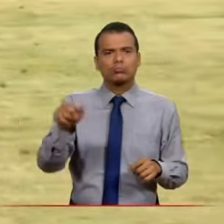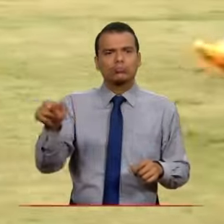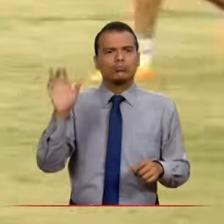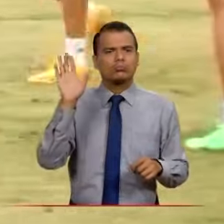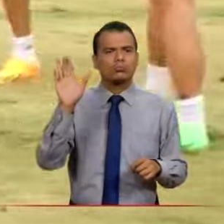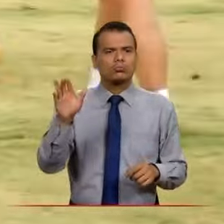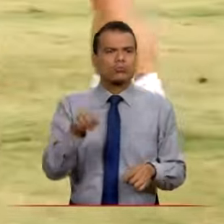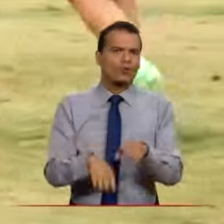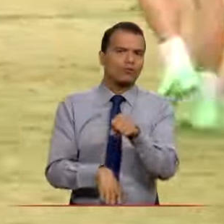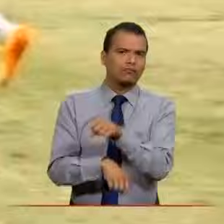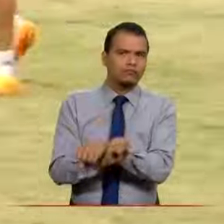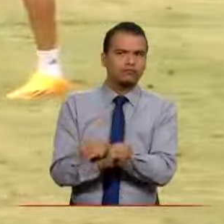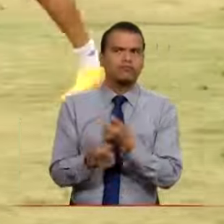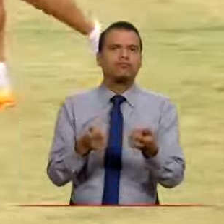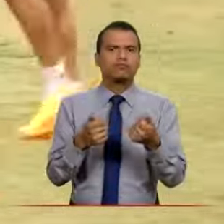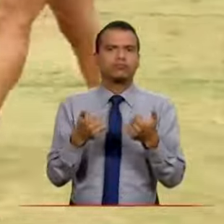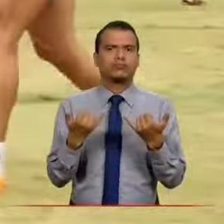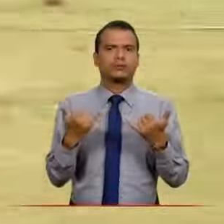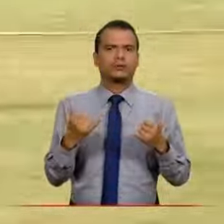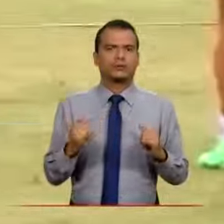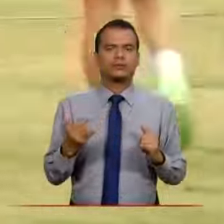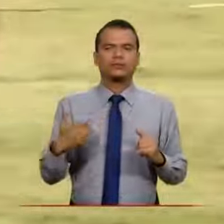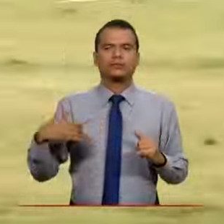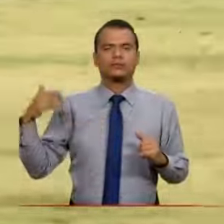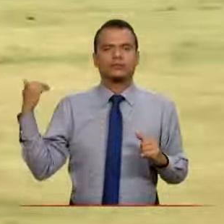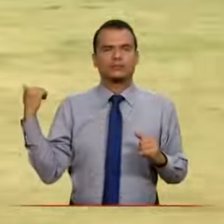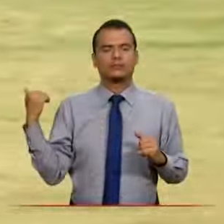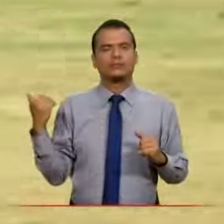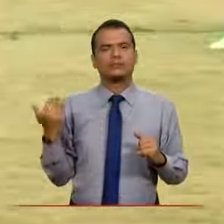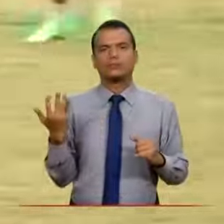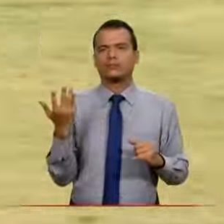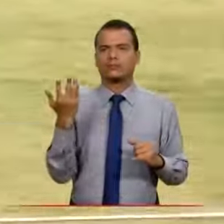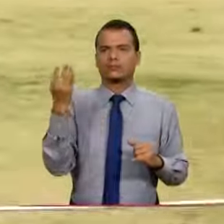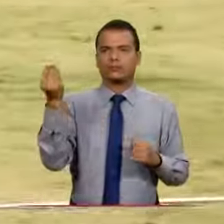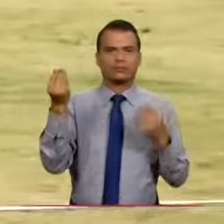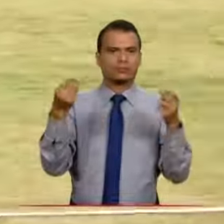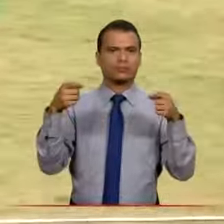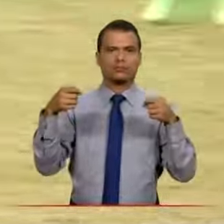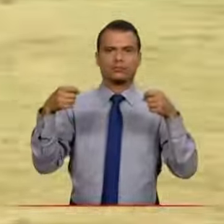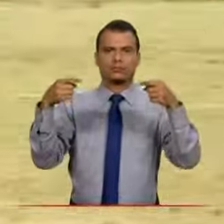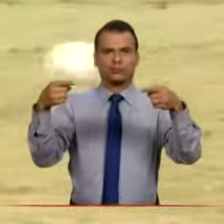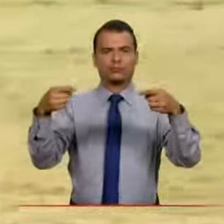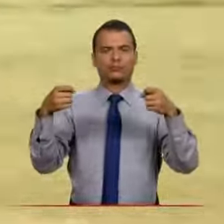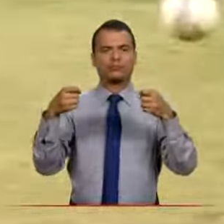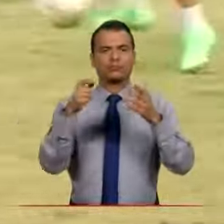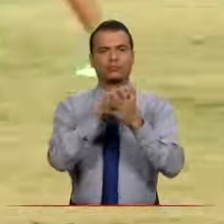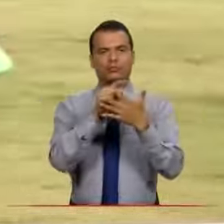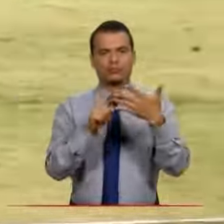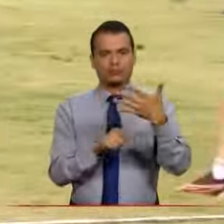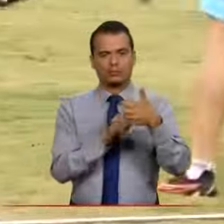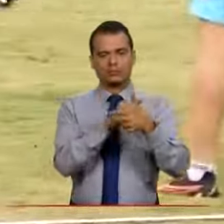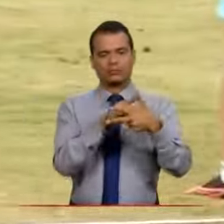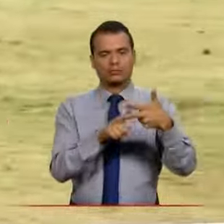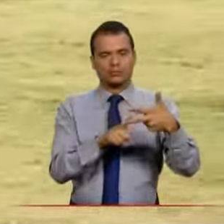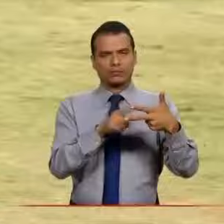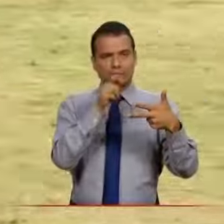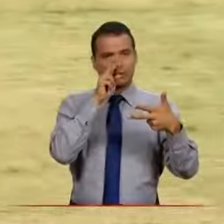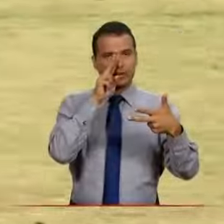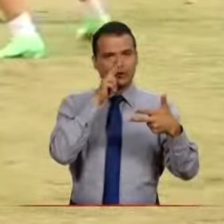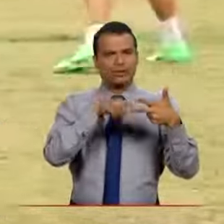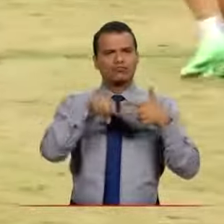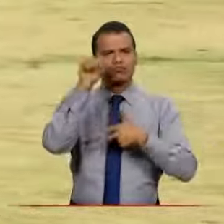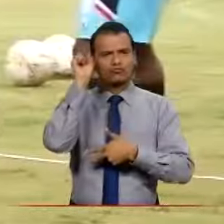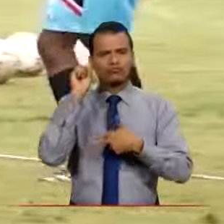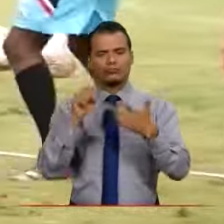enfrentar de los últimos cinco enfrentamientos entre estas dos instituciones tres victorias han sido para el verde antioqueño mientras que los Diablos